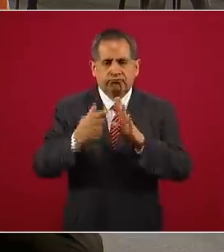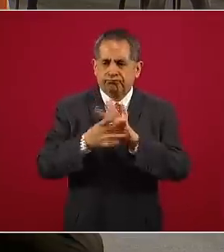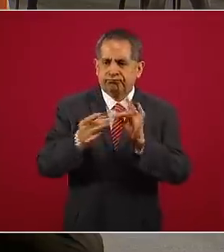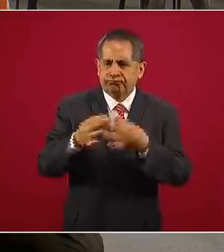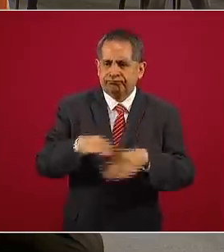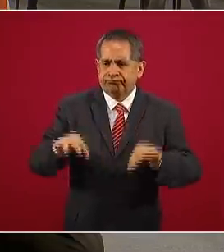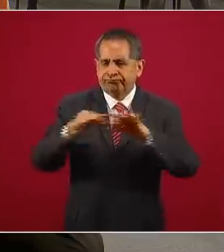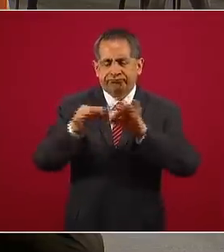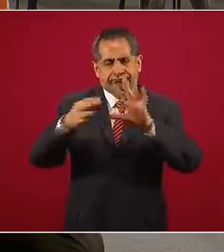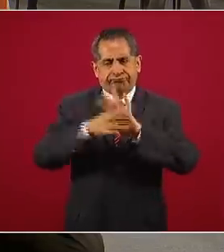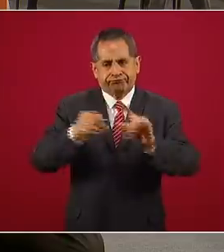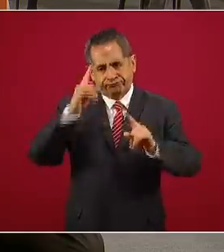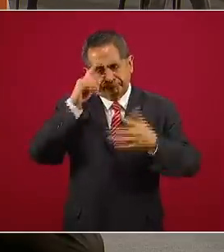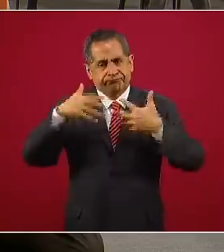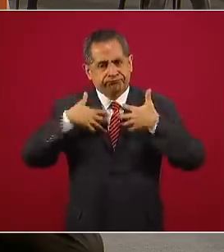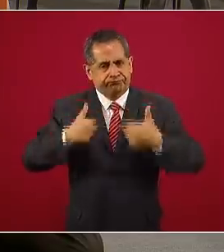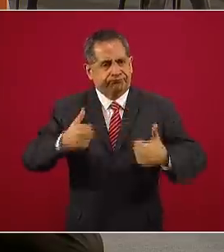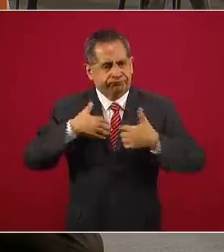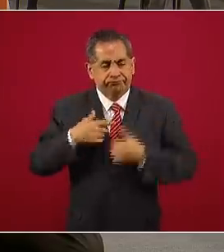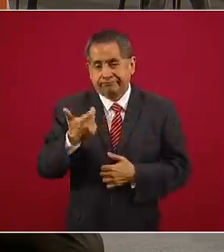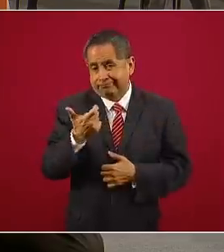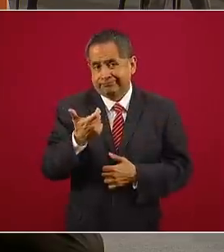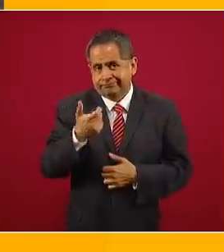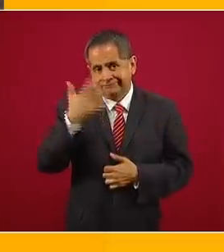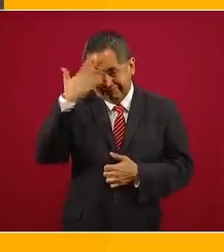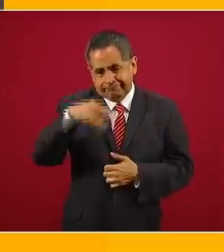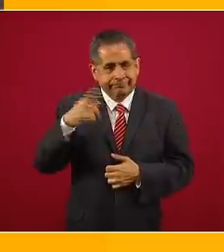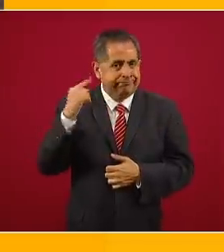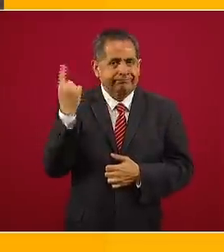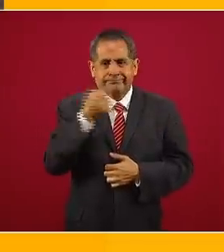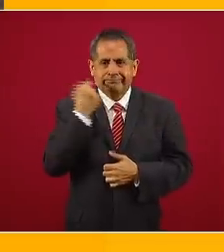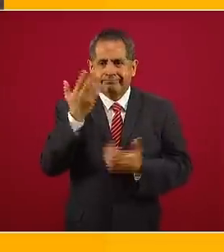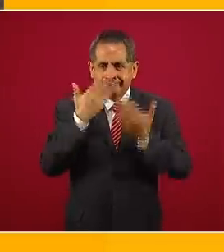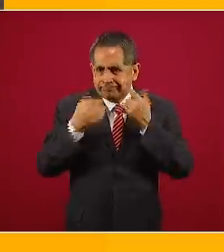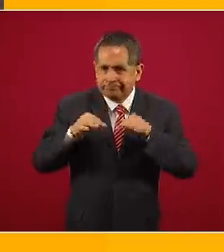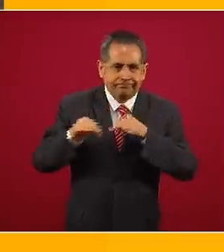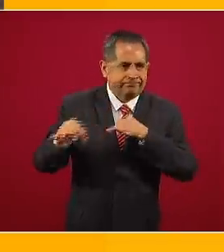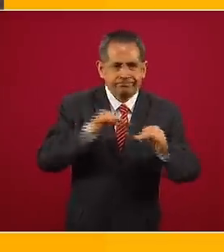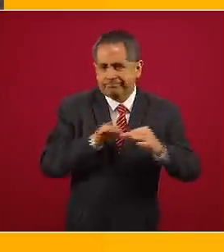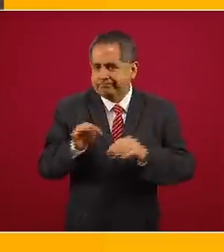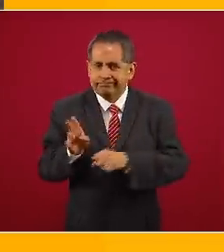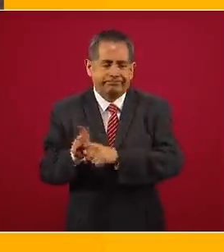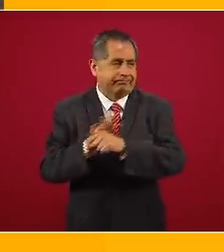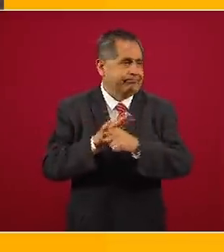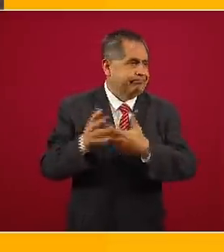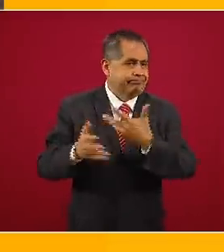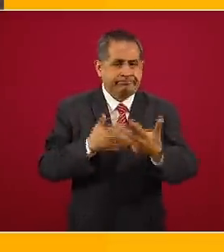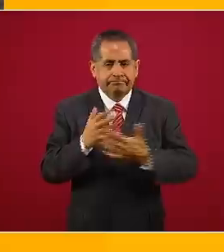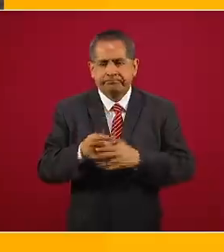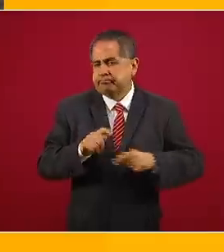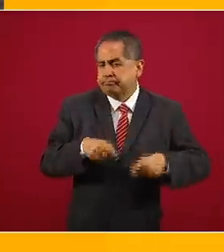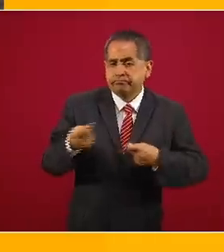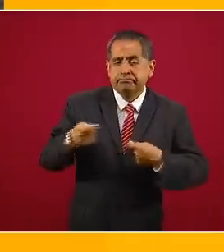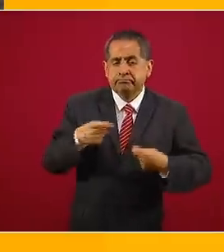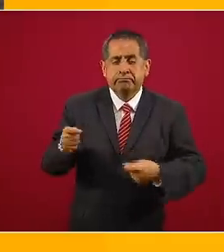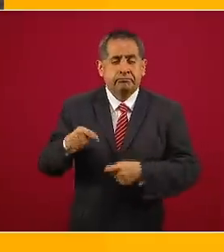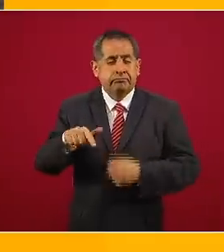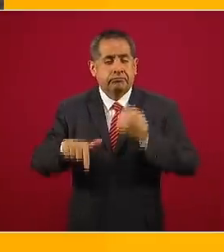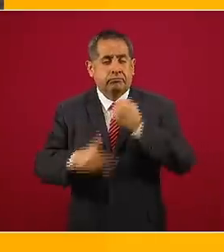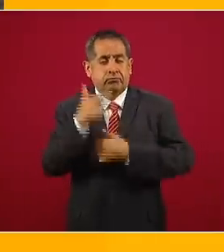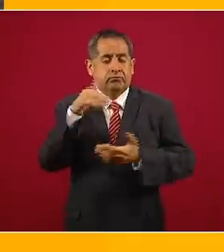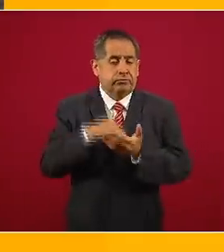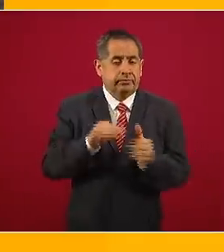entendiendo el problema económico que genera la falta de actividad económica se han entregado más de 12.600